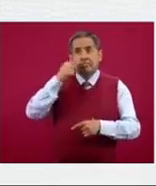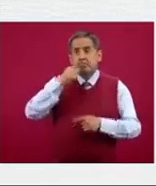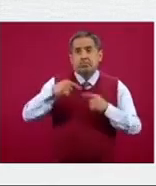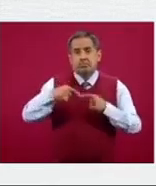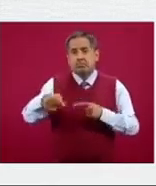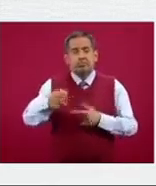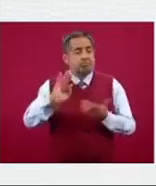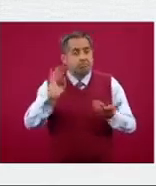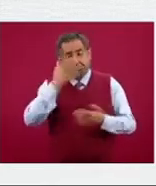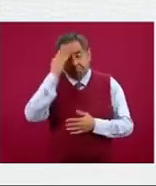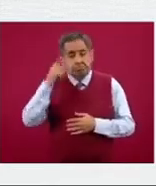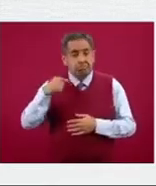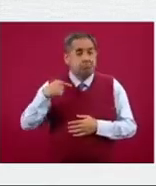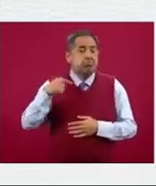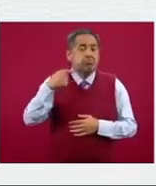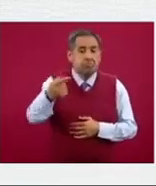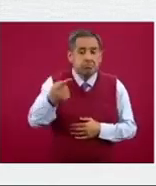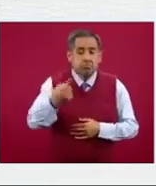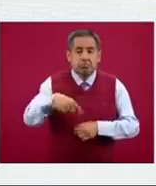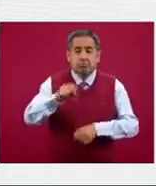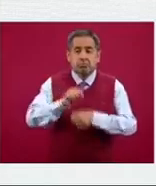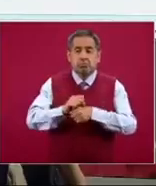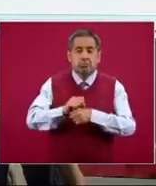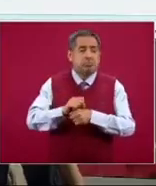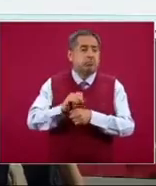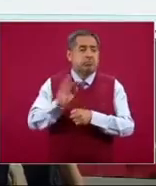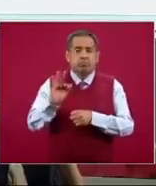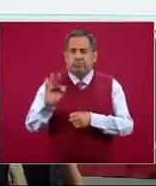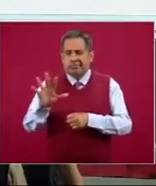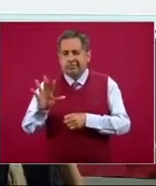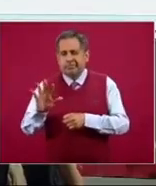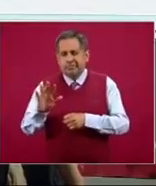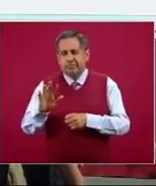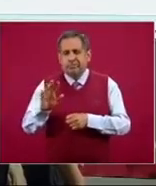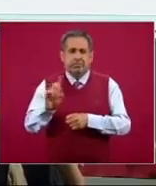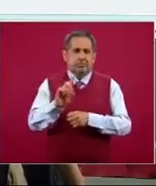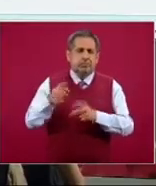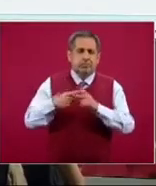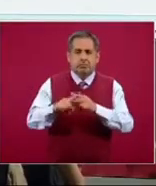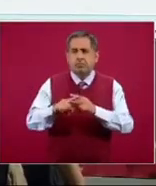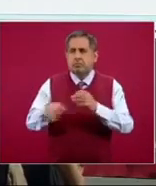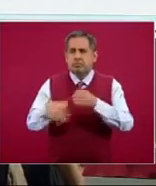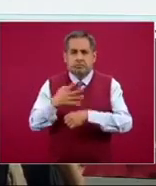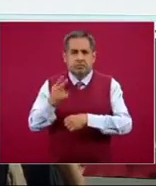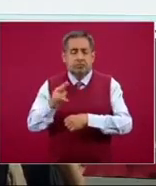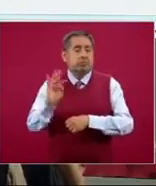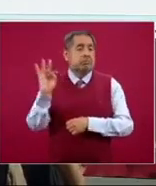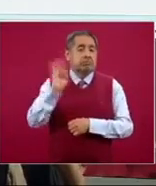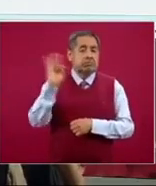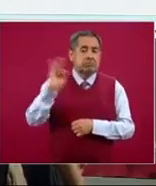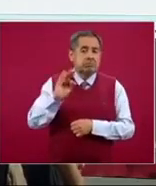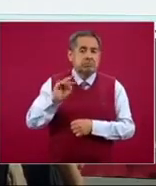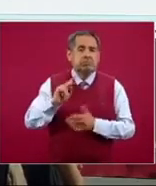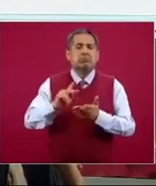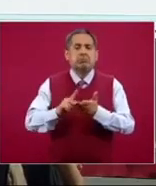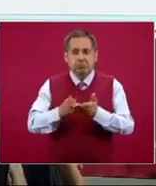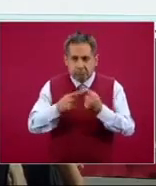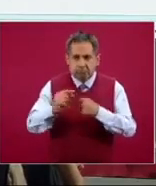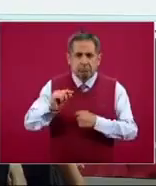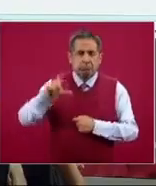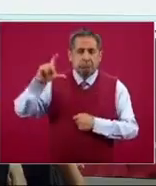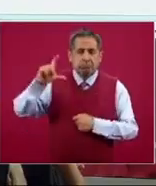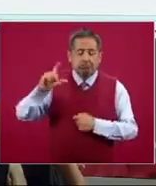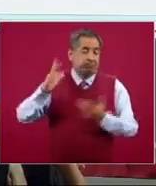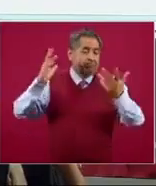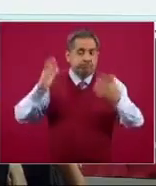ser que en la semana 45, que empezaremos a informar a partir del próximo domingo, 14 de noviembre, cambie la